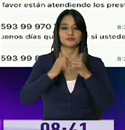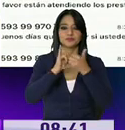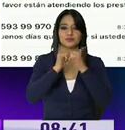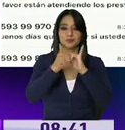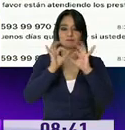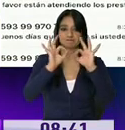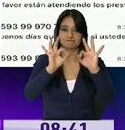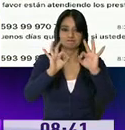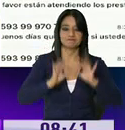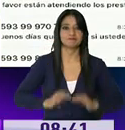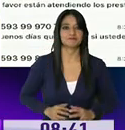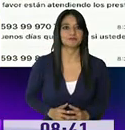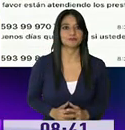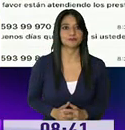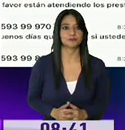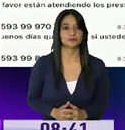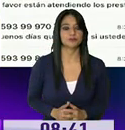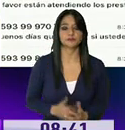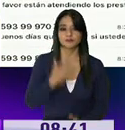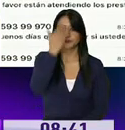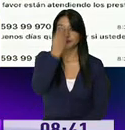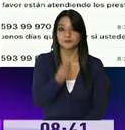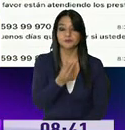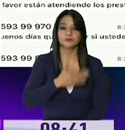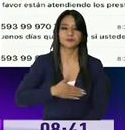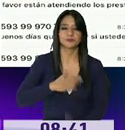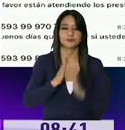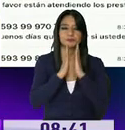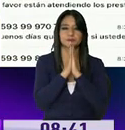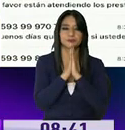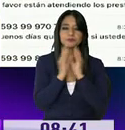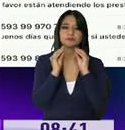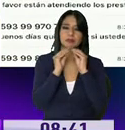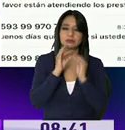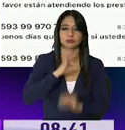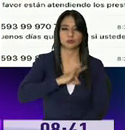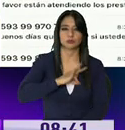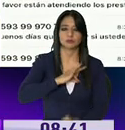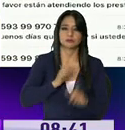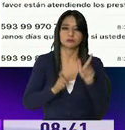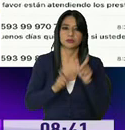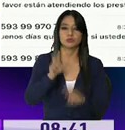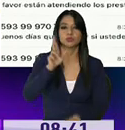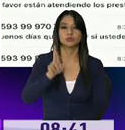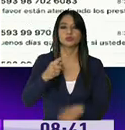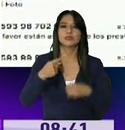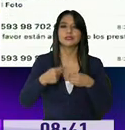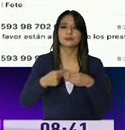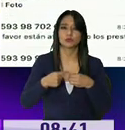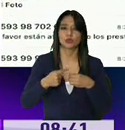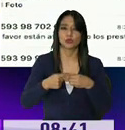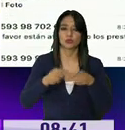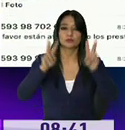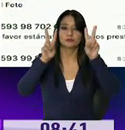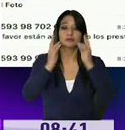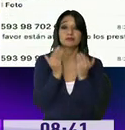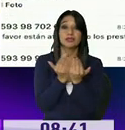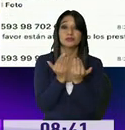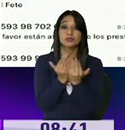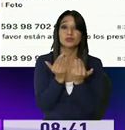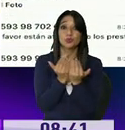Gracias. Muy bien, dicen, buenos días, por favor, yo quiero pedir un poco más de conciencia a los vecinos del sur de Quito, ya que el tema de la basura